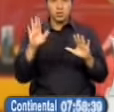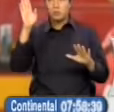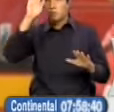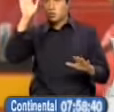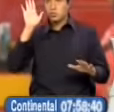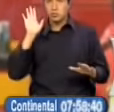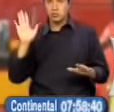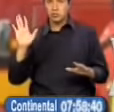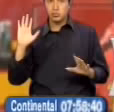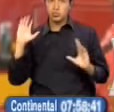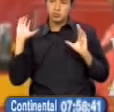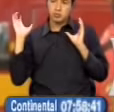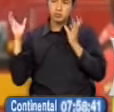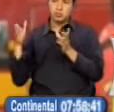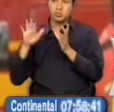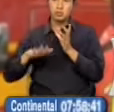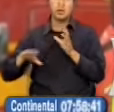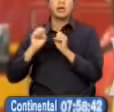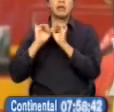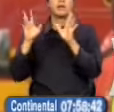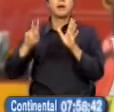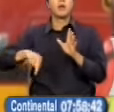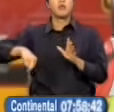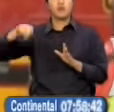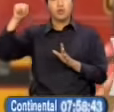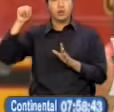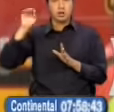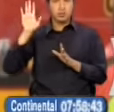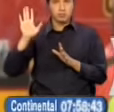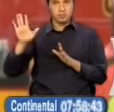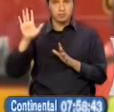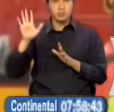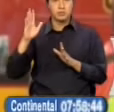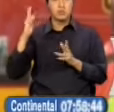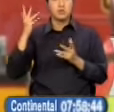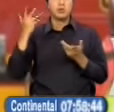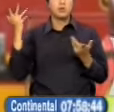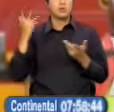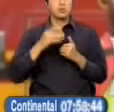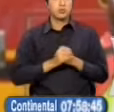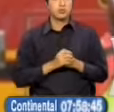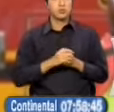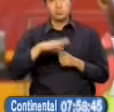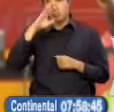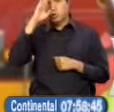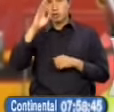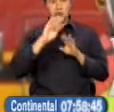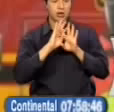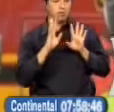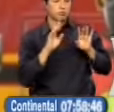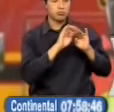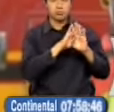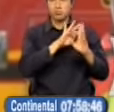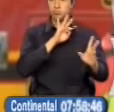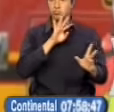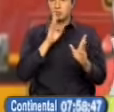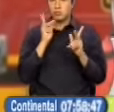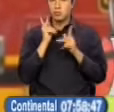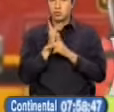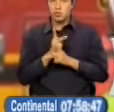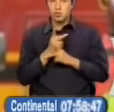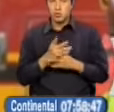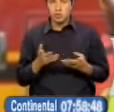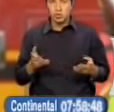brasil está ubicada en la general norte y cubierta con personal policial con una protección policial